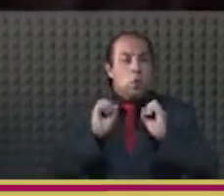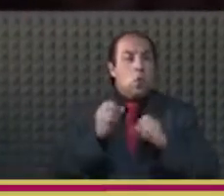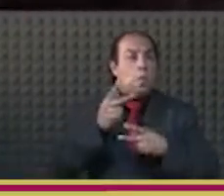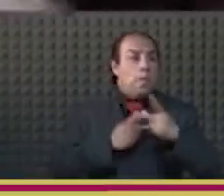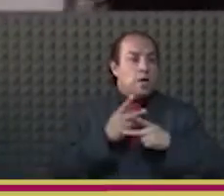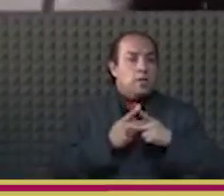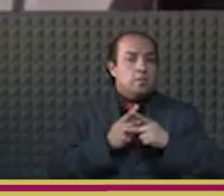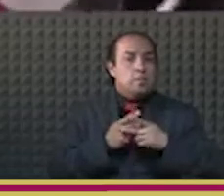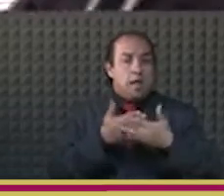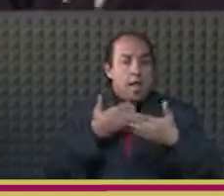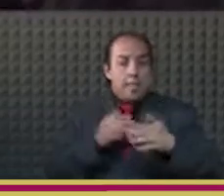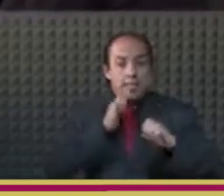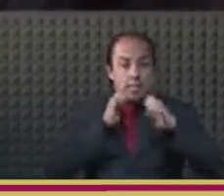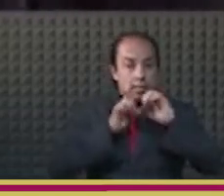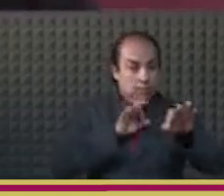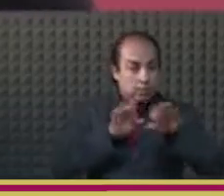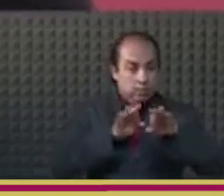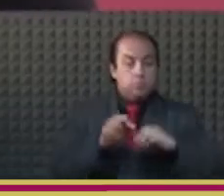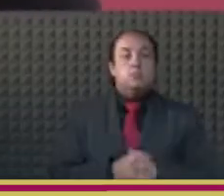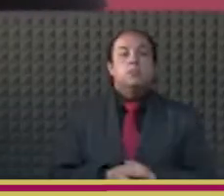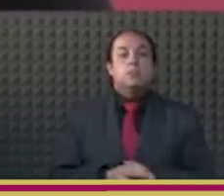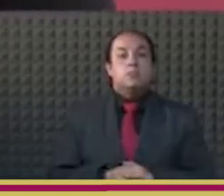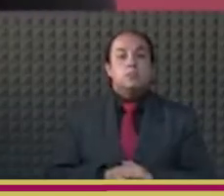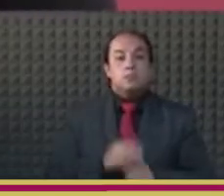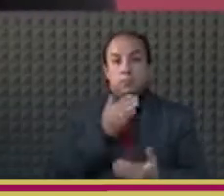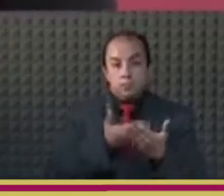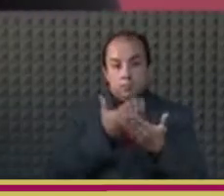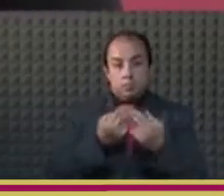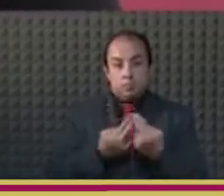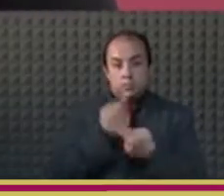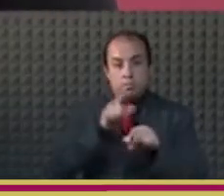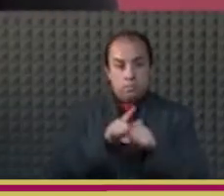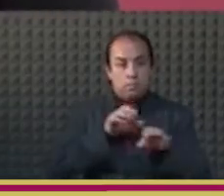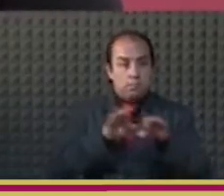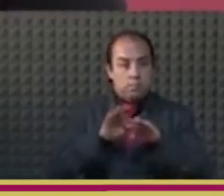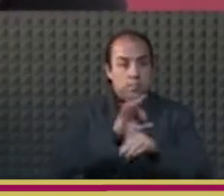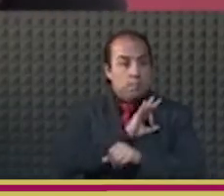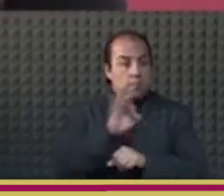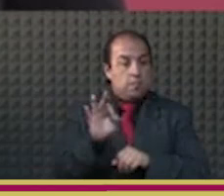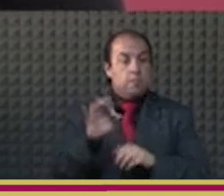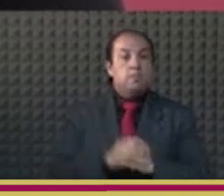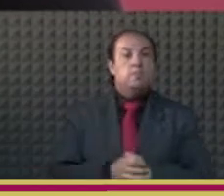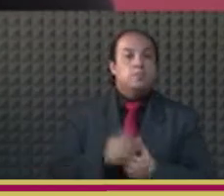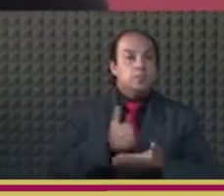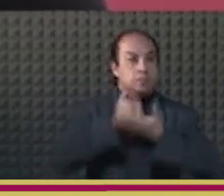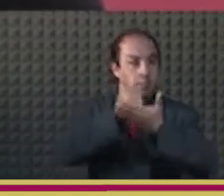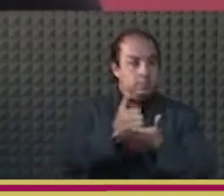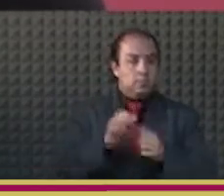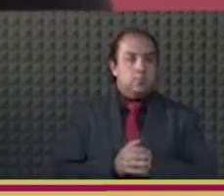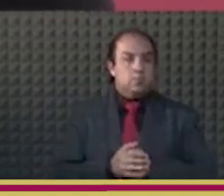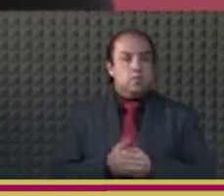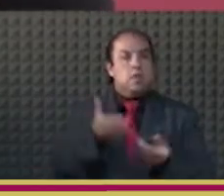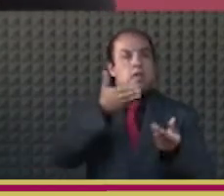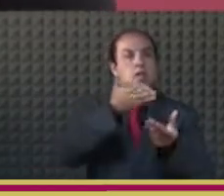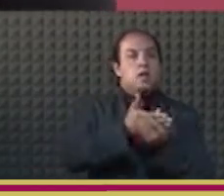prepararse para una entrevista de trabajo, el Servicio Nacional de Empleo les puede ayudar